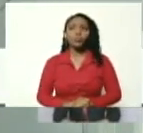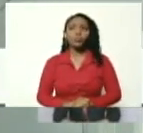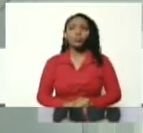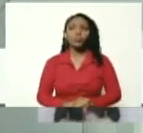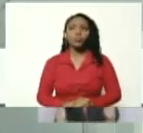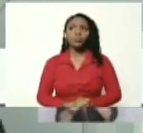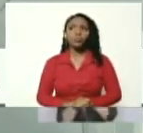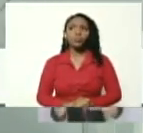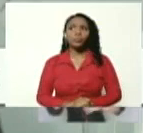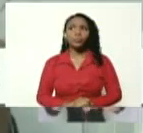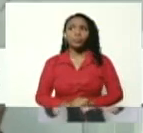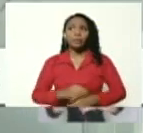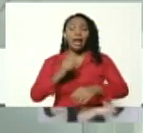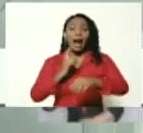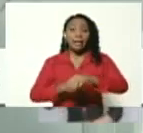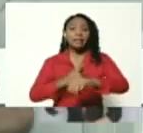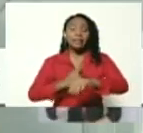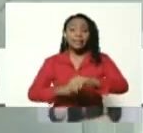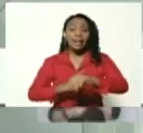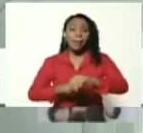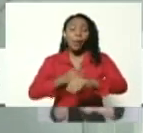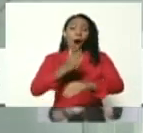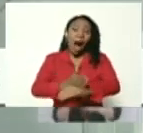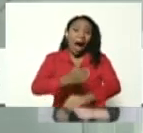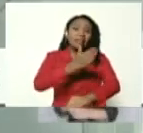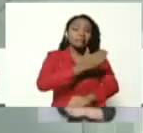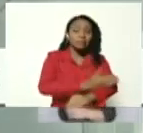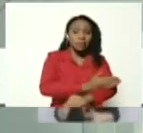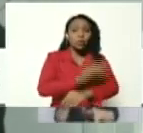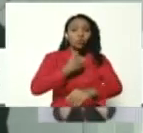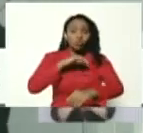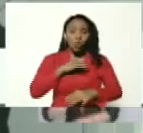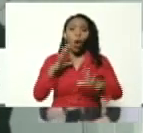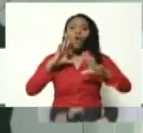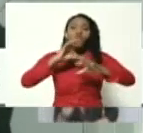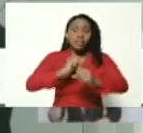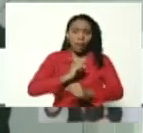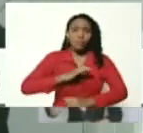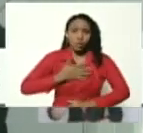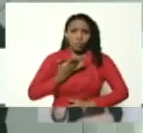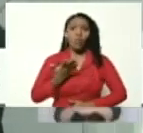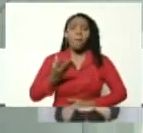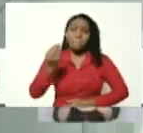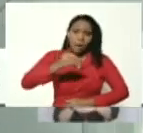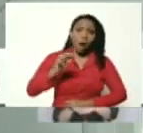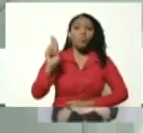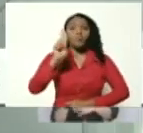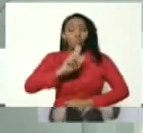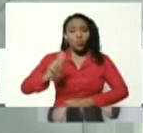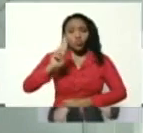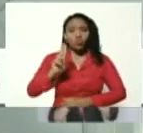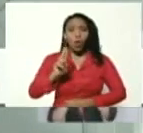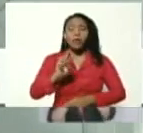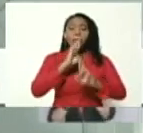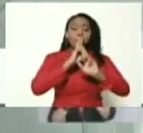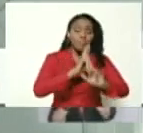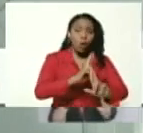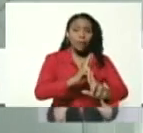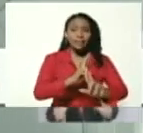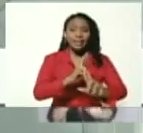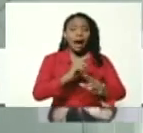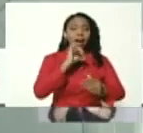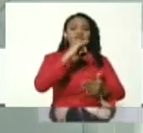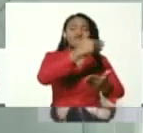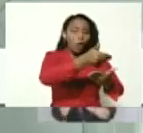con el tiempo que la estamos haciendo de antelación, confiamos que puedan ser todavía más útiles los resultados del informe